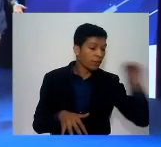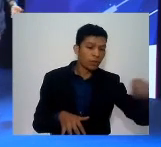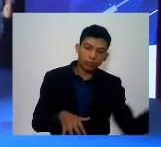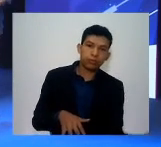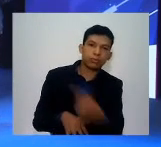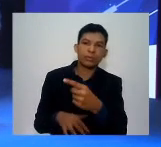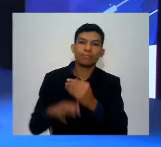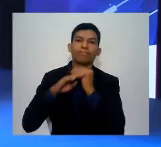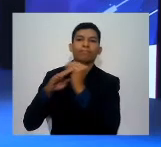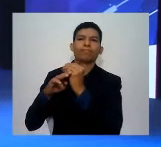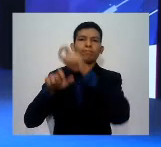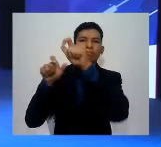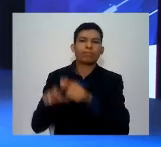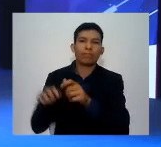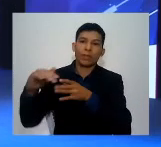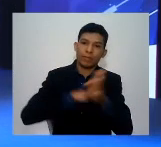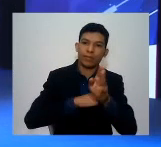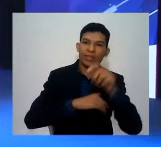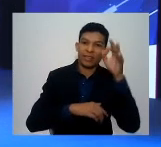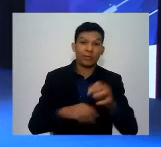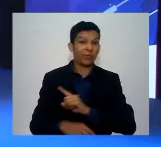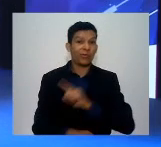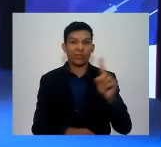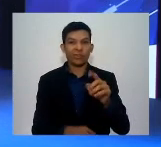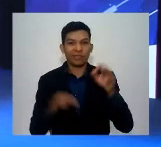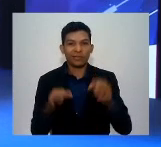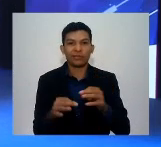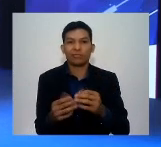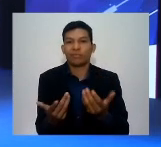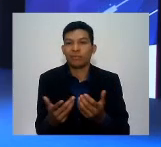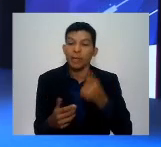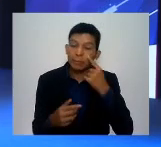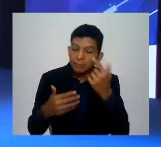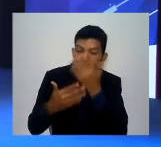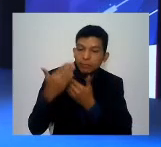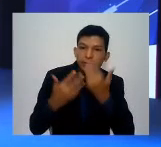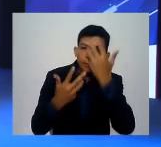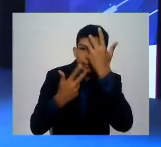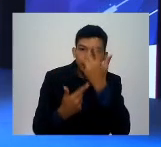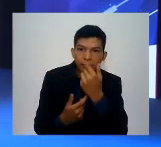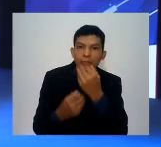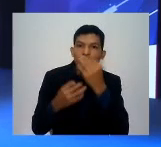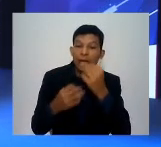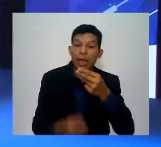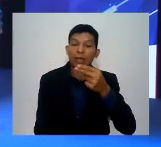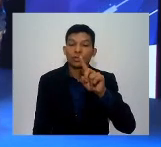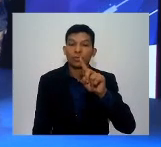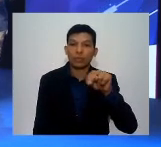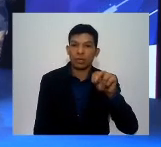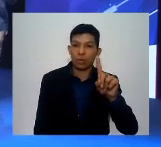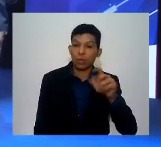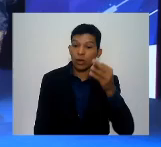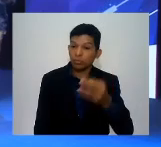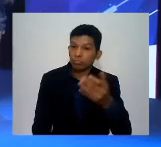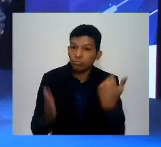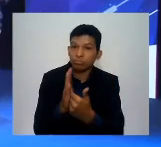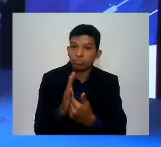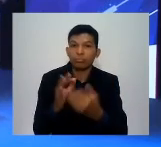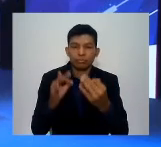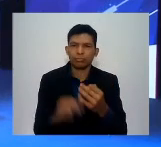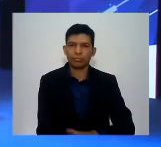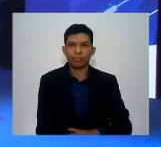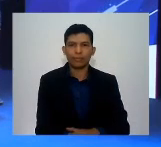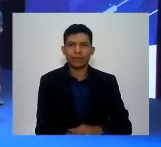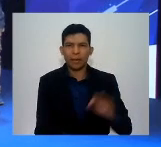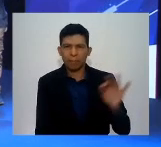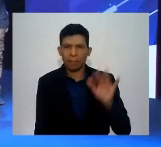infrarrojo. Entonces, si alguien es capaz de ver el infrarrojo, como los sensores que utilizamos en muchas cámaras y en estos dispositivos son, pues entonces va a ver nuestra